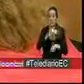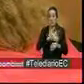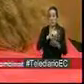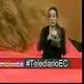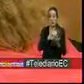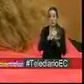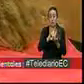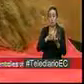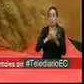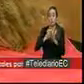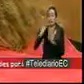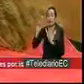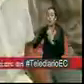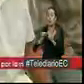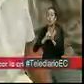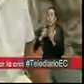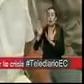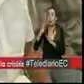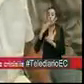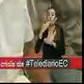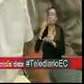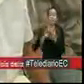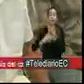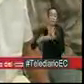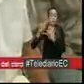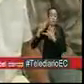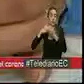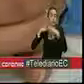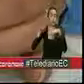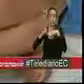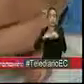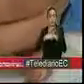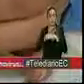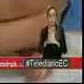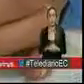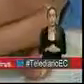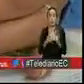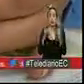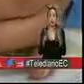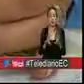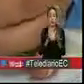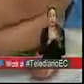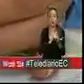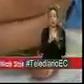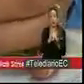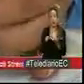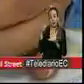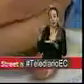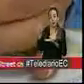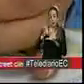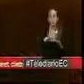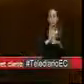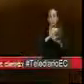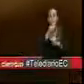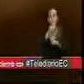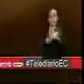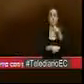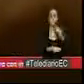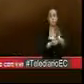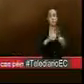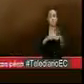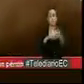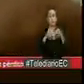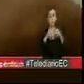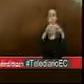no será reportado a la central de datos crediticios de las entidades financieras, mientras que los pagos de capital e intereses de las obligaciones diferidas